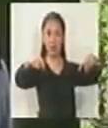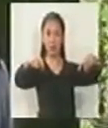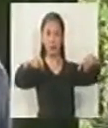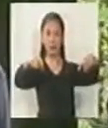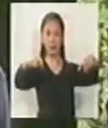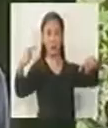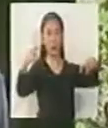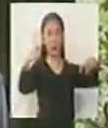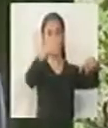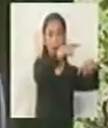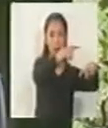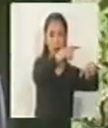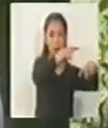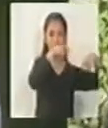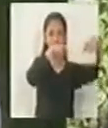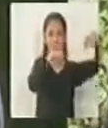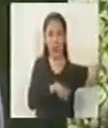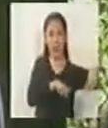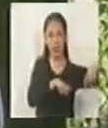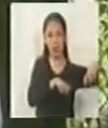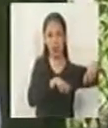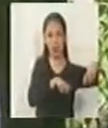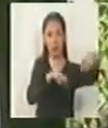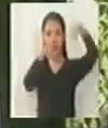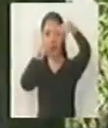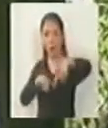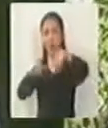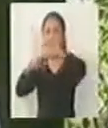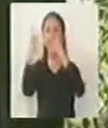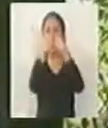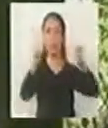y así en las demás canchas para darle comodidad a la gente que va al predio.